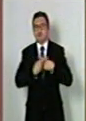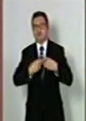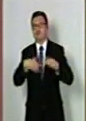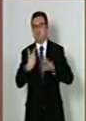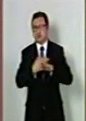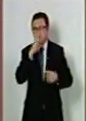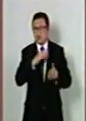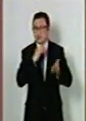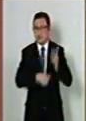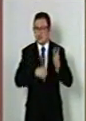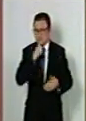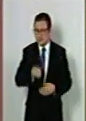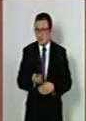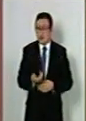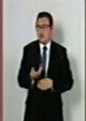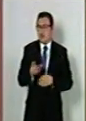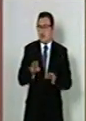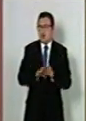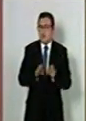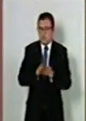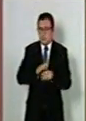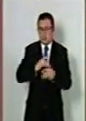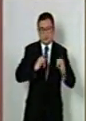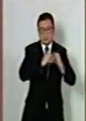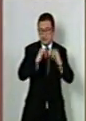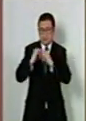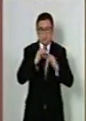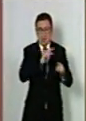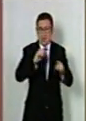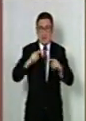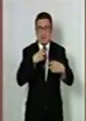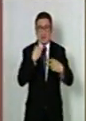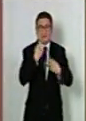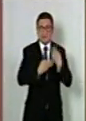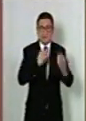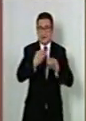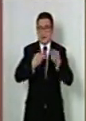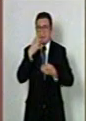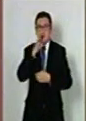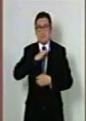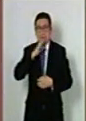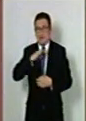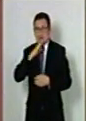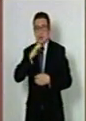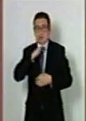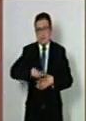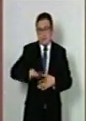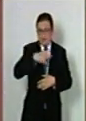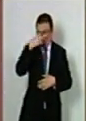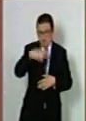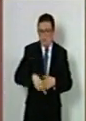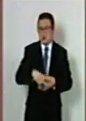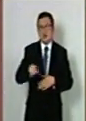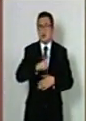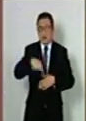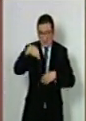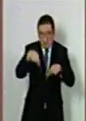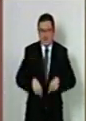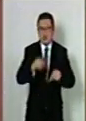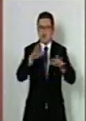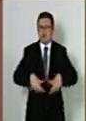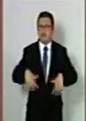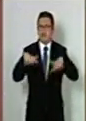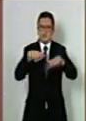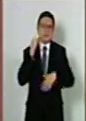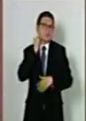podemos estar hablando mal de nuestras instituciones, no podemos estar hablando mal de México. Este Senado tiene que asumir su